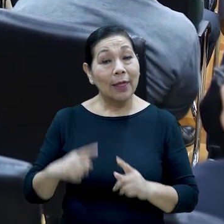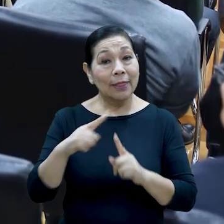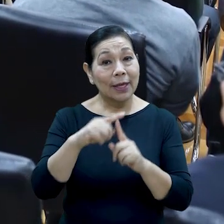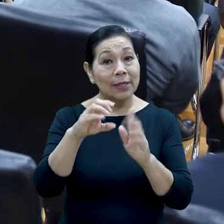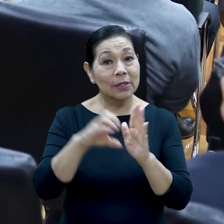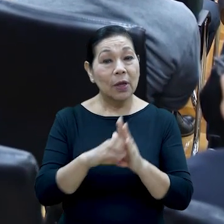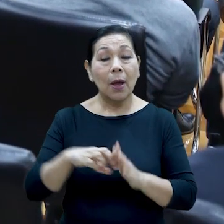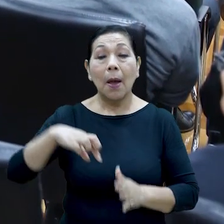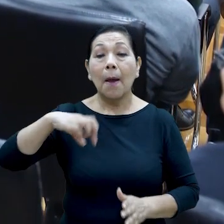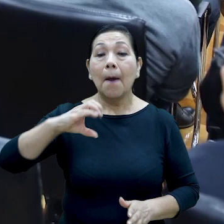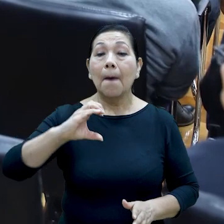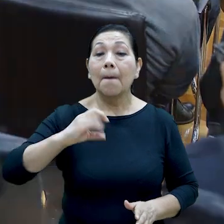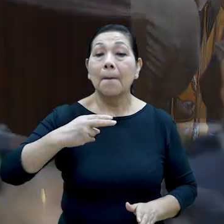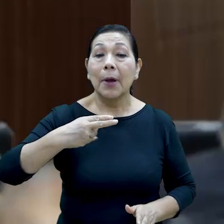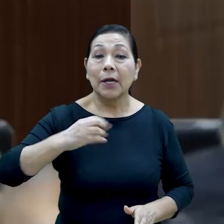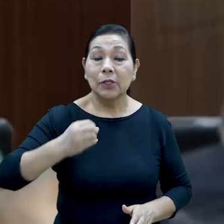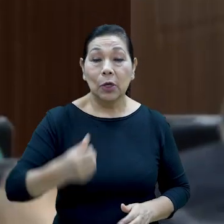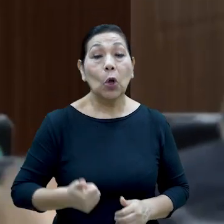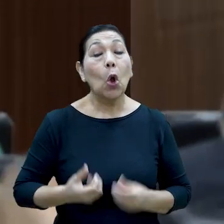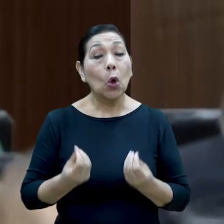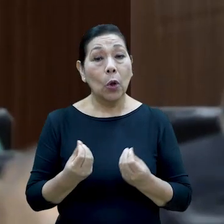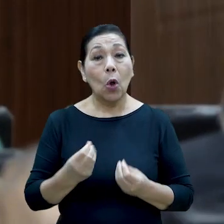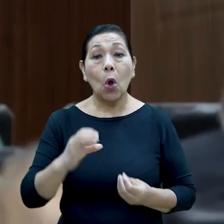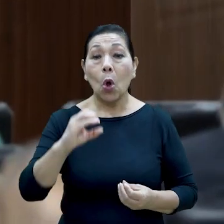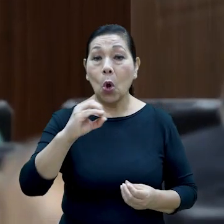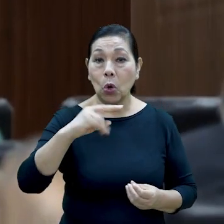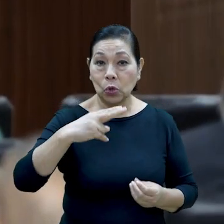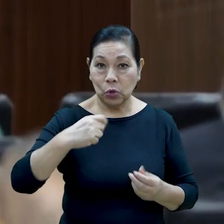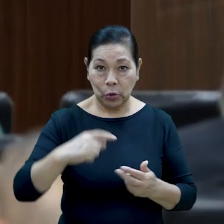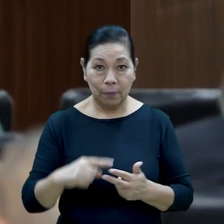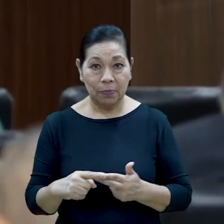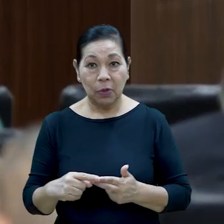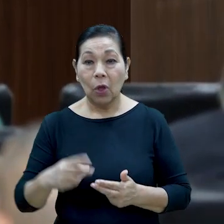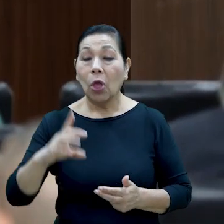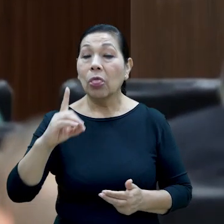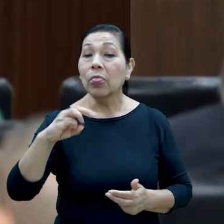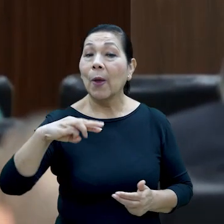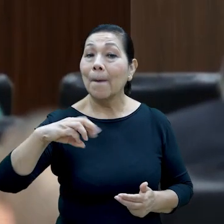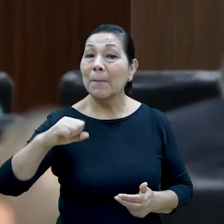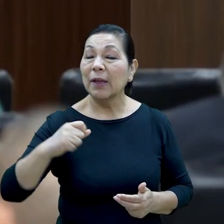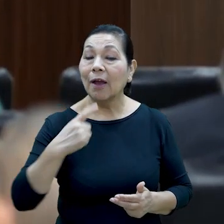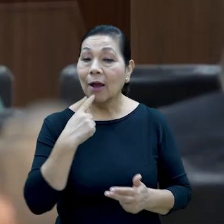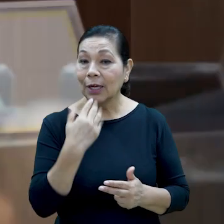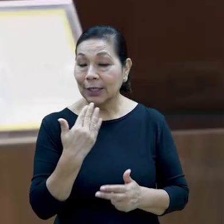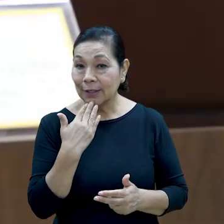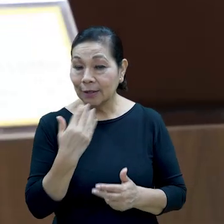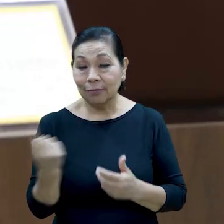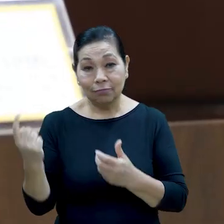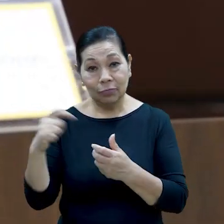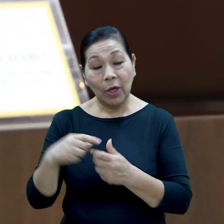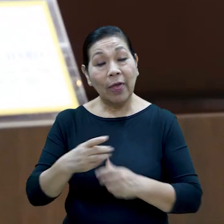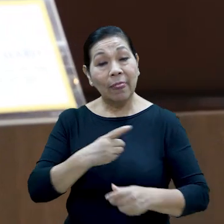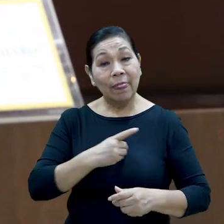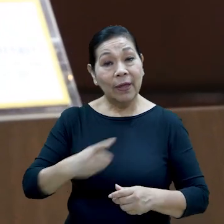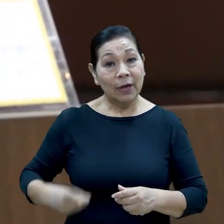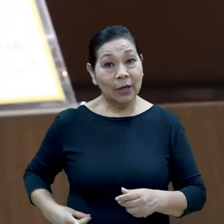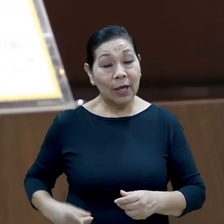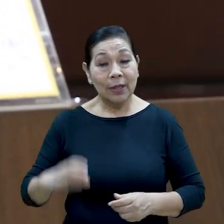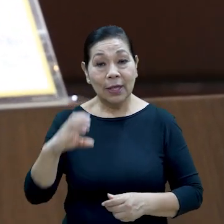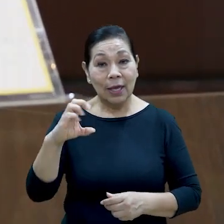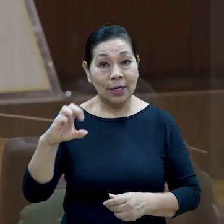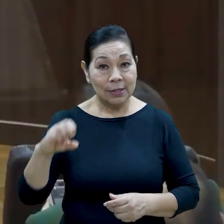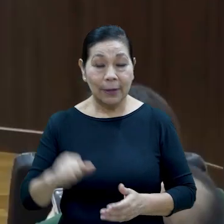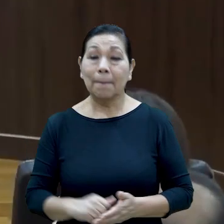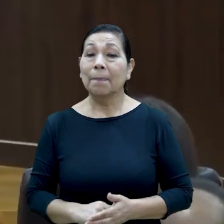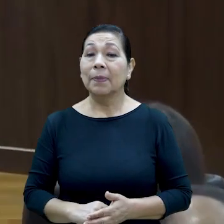funciones del TC, magistrada Luz Pacheco Serga, así como los magistrados César Ochoa Cardich y Helder Domínguez Haro, quien se desempeña también como director general del